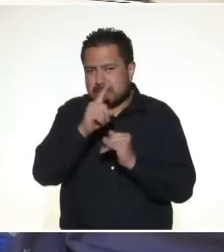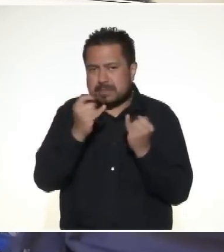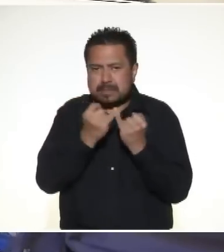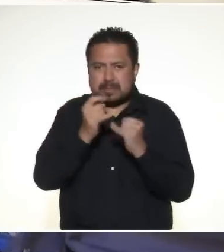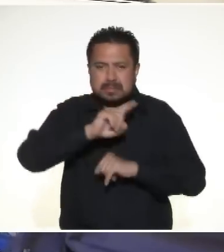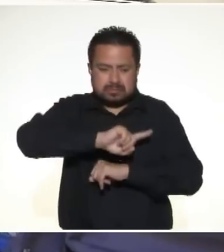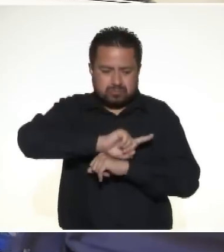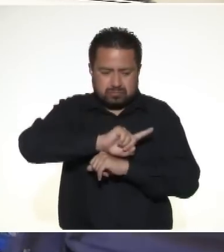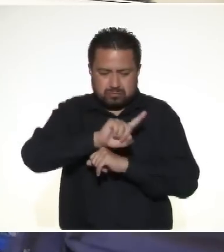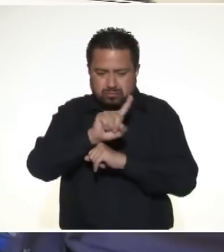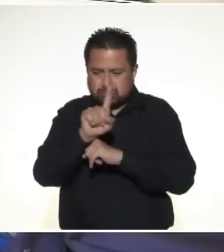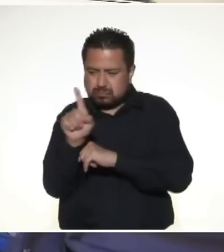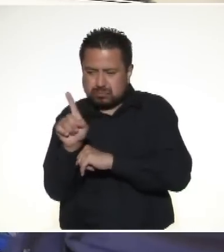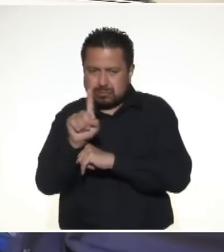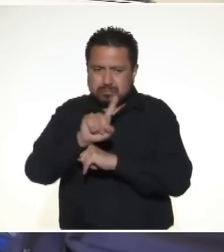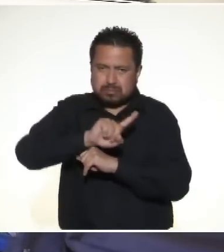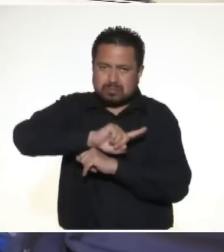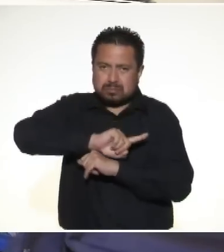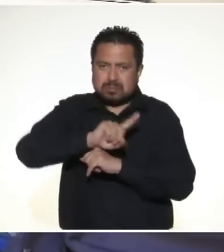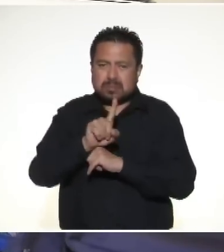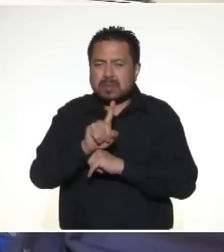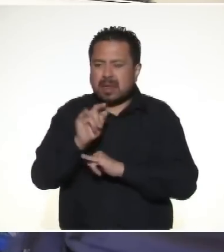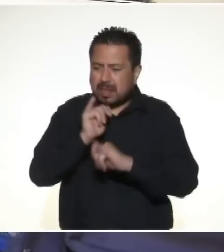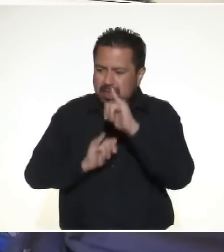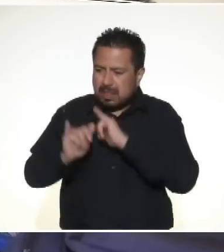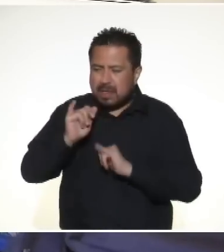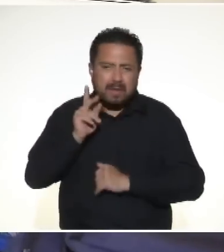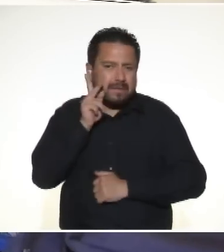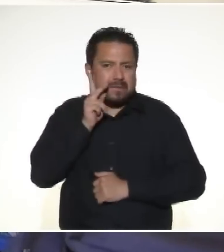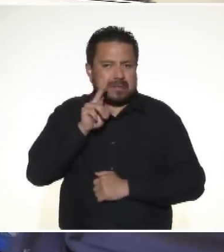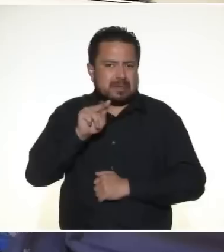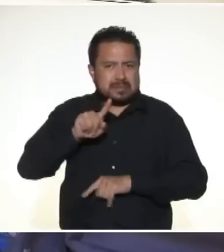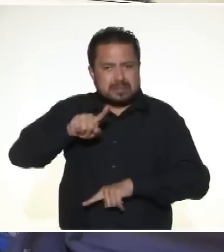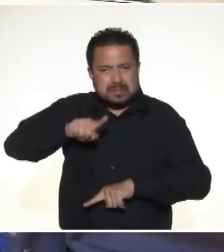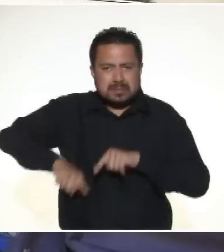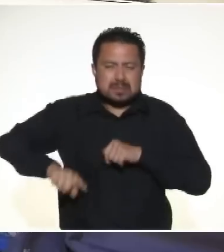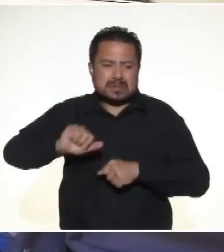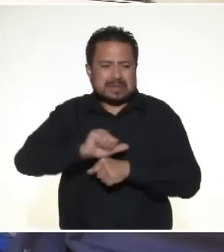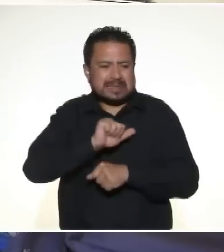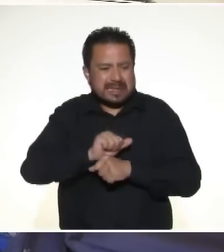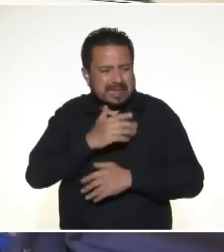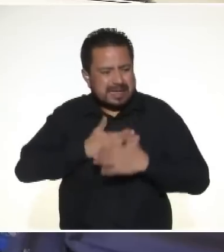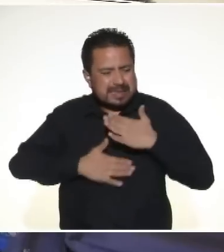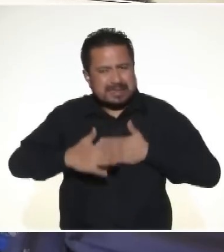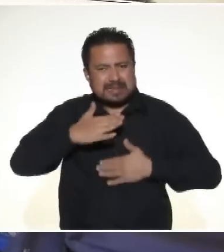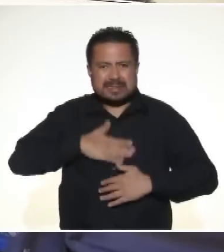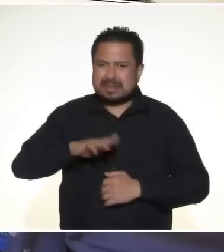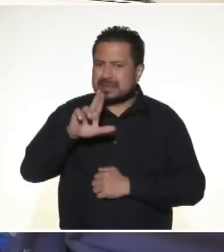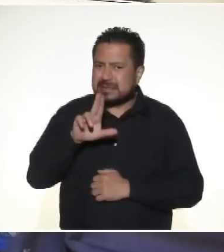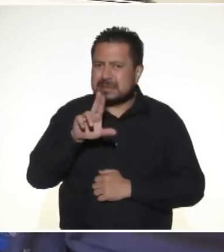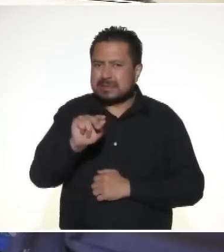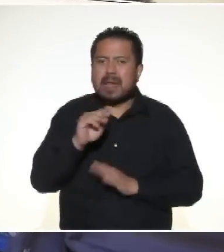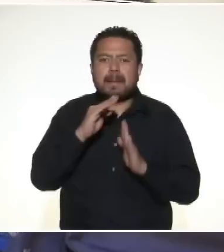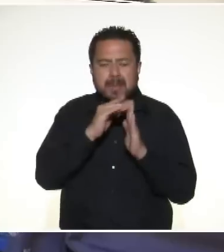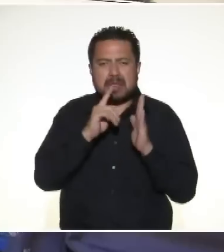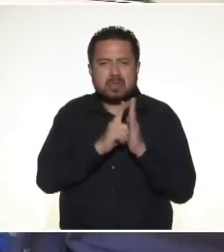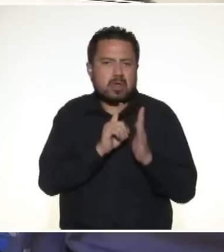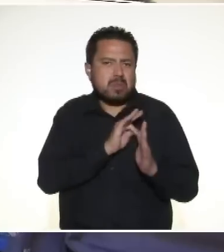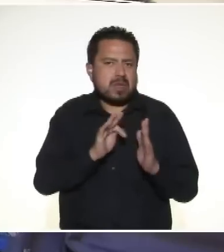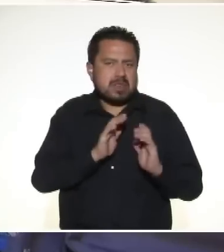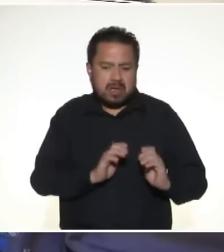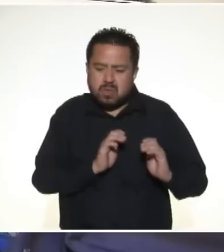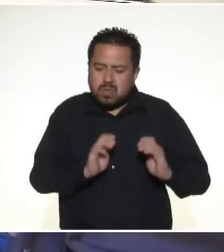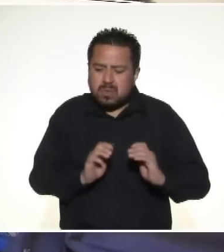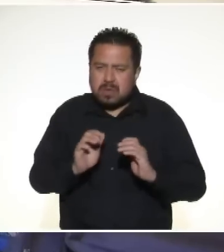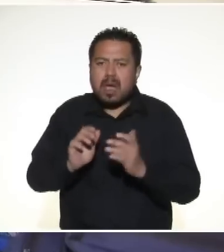de velocidad de la carretera, el no ingerir bebidas alcohólicas, el no manejar cansado, son métodos de prevención